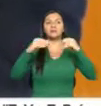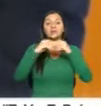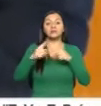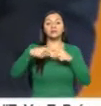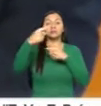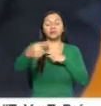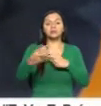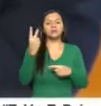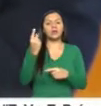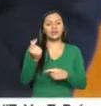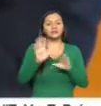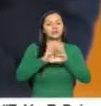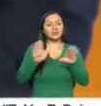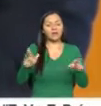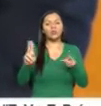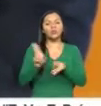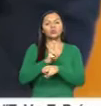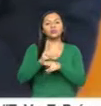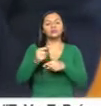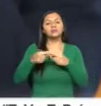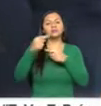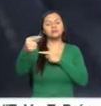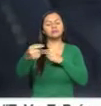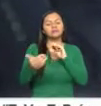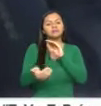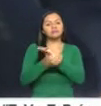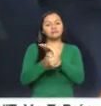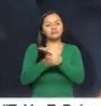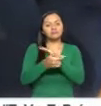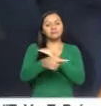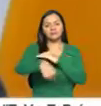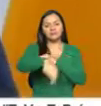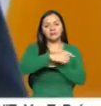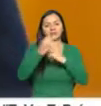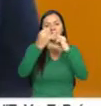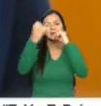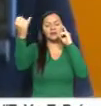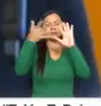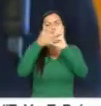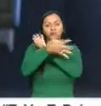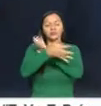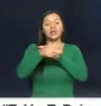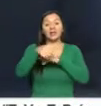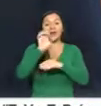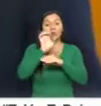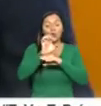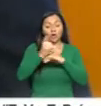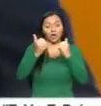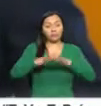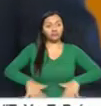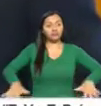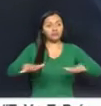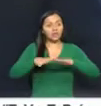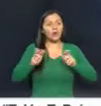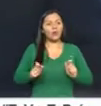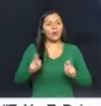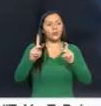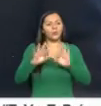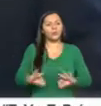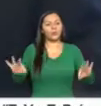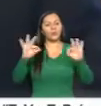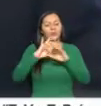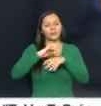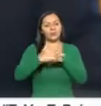listo para utilizar las potencialidades de la fibra óptica. Ecuador es una tierra de oportunidades, es